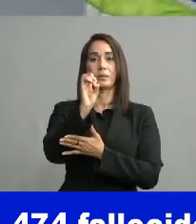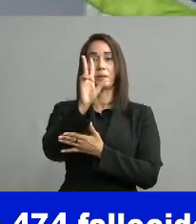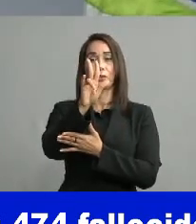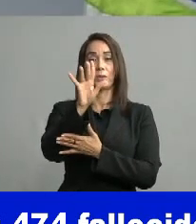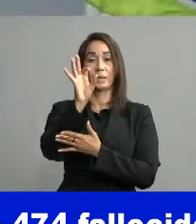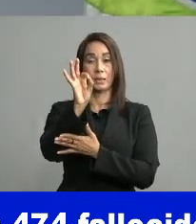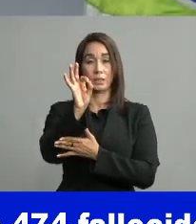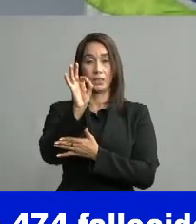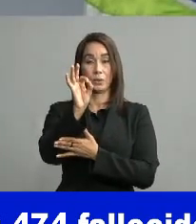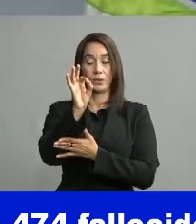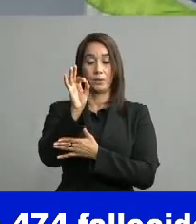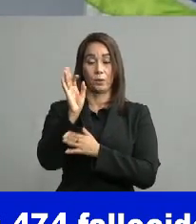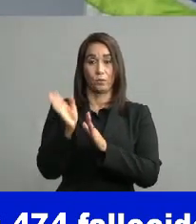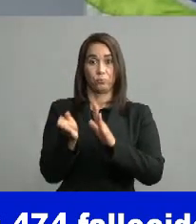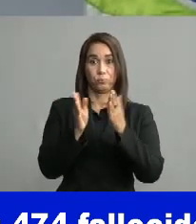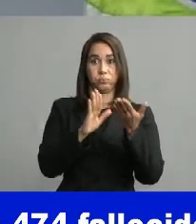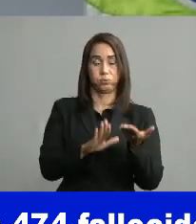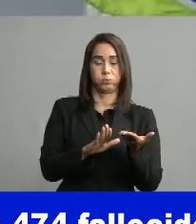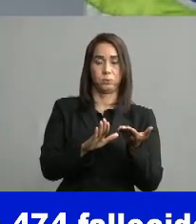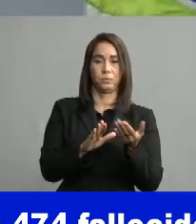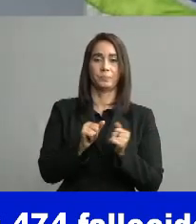143.739. Y de ellas,